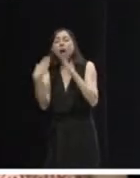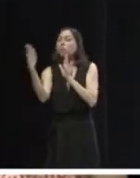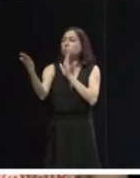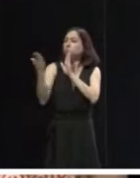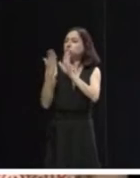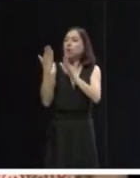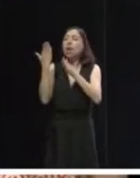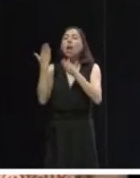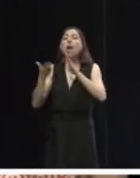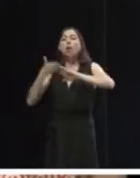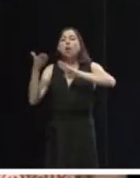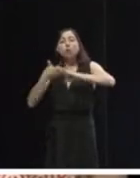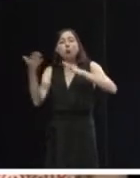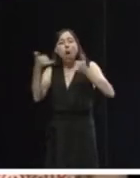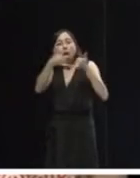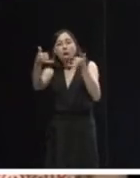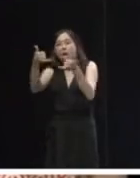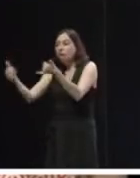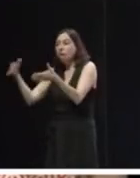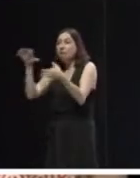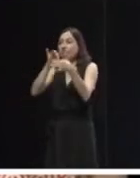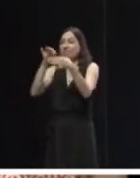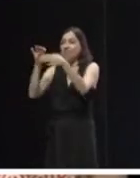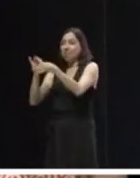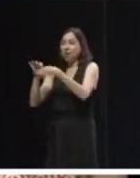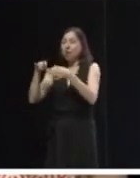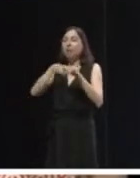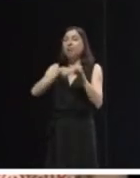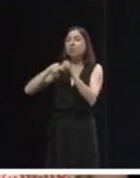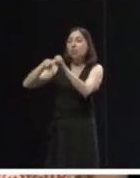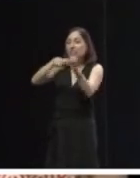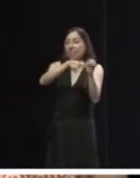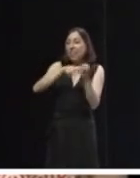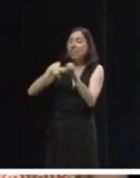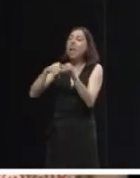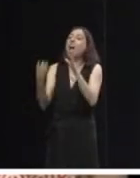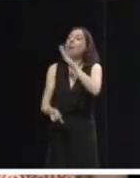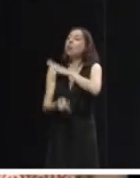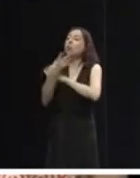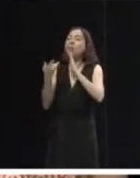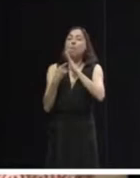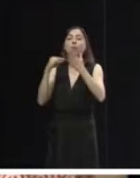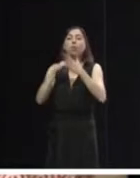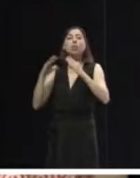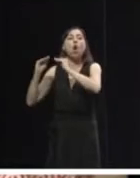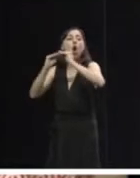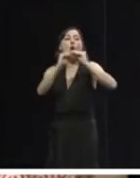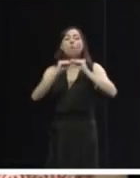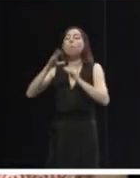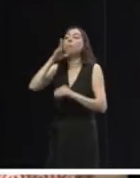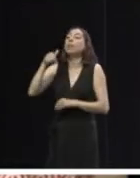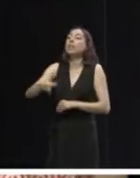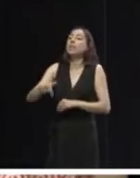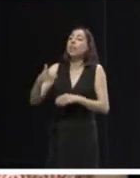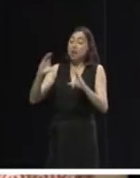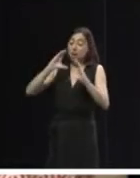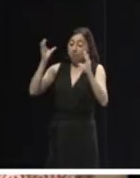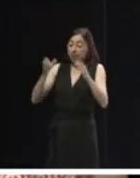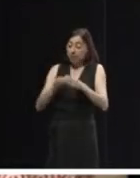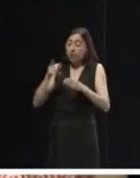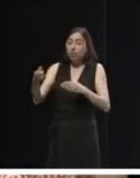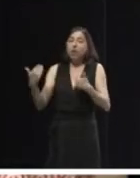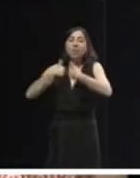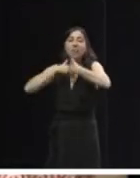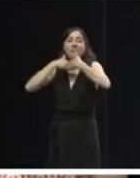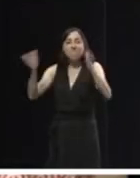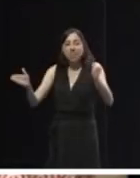esos hilos de solidaridad, a construir un proyecto en común, porque este partido está abierto y lo vamos a